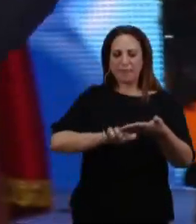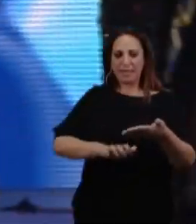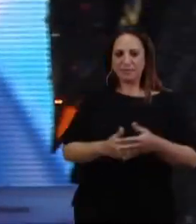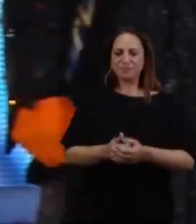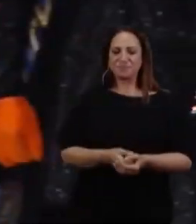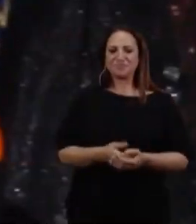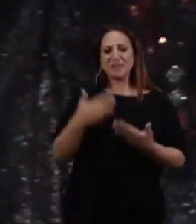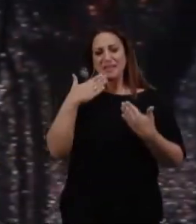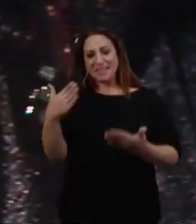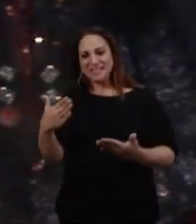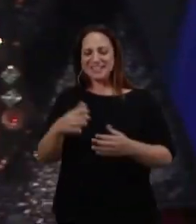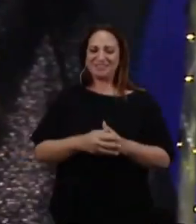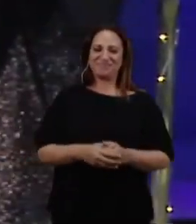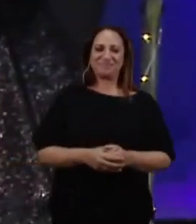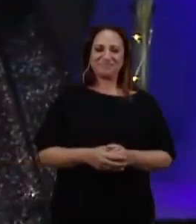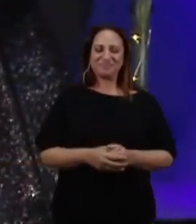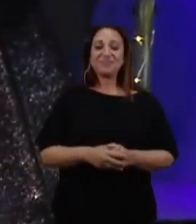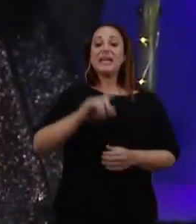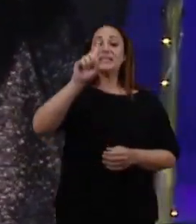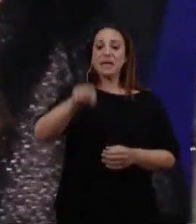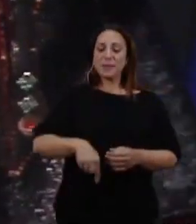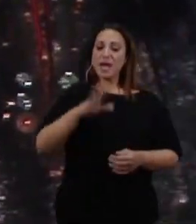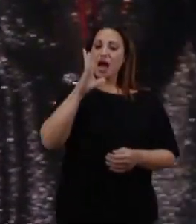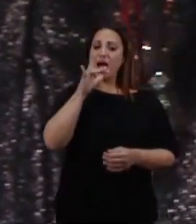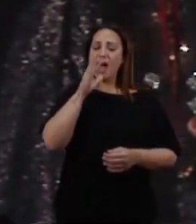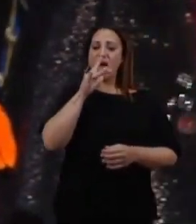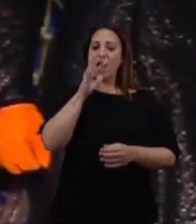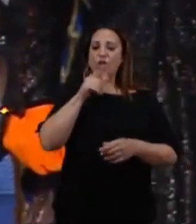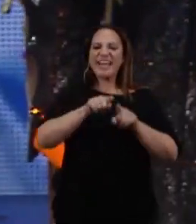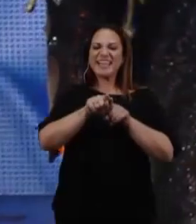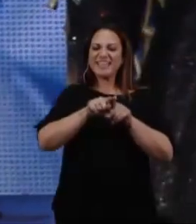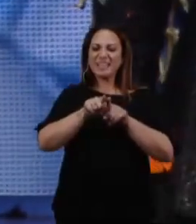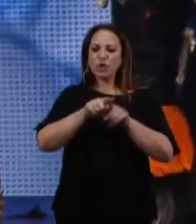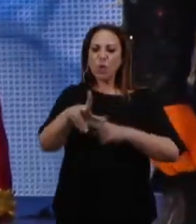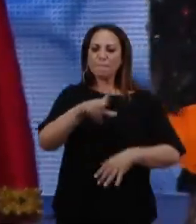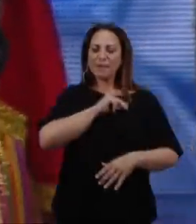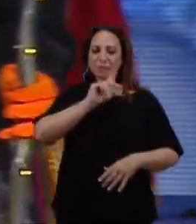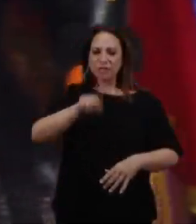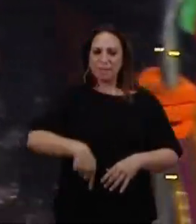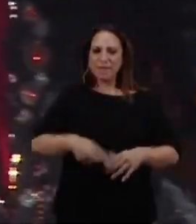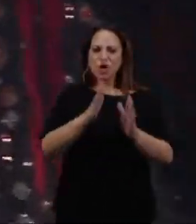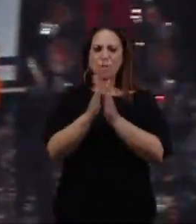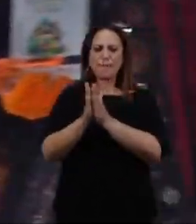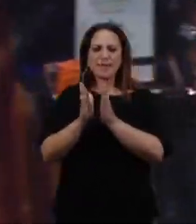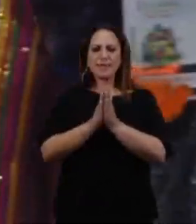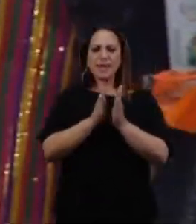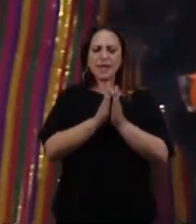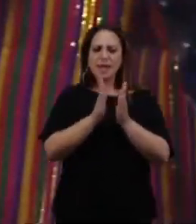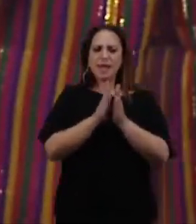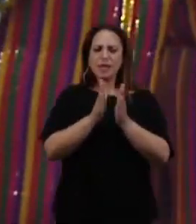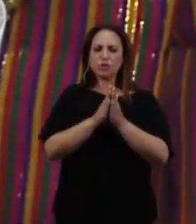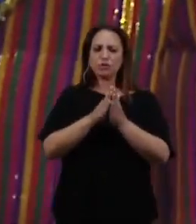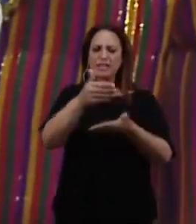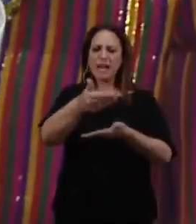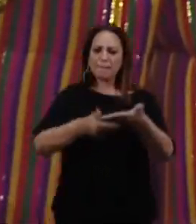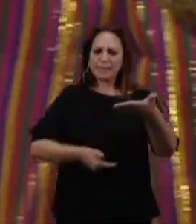Luis. Está ahí. También vamos a entregar antes el premio Criticón. Para ello los compañeros de la prensa han mandado, creo que es a José Aguilar,